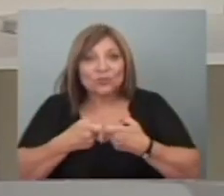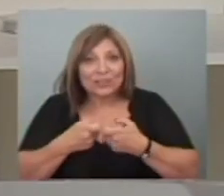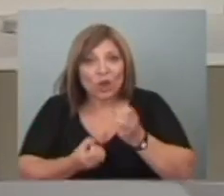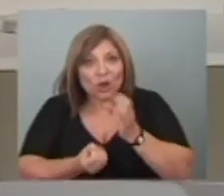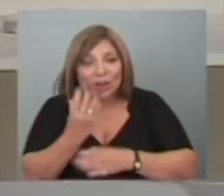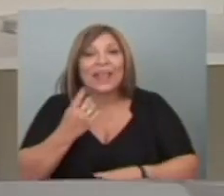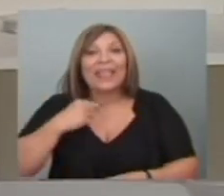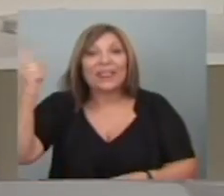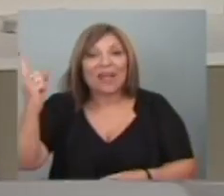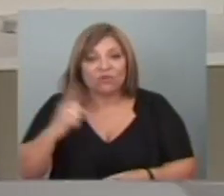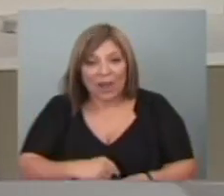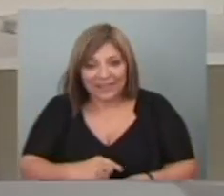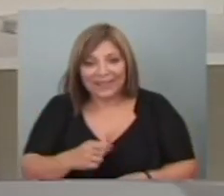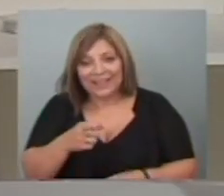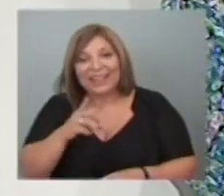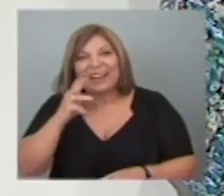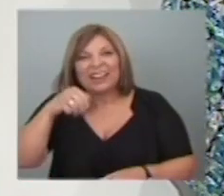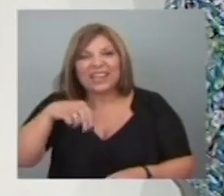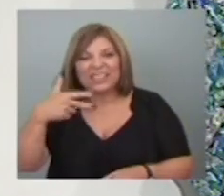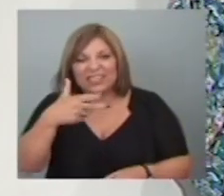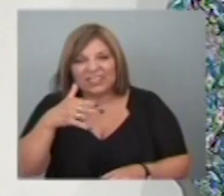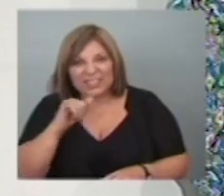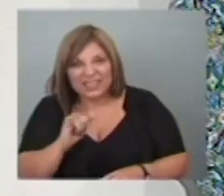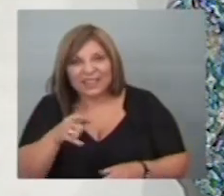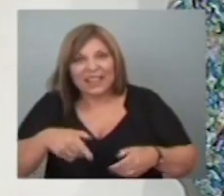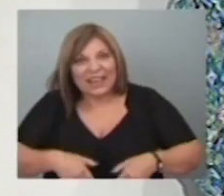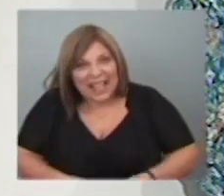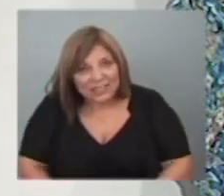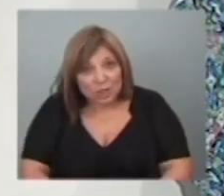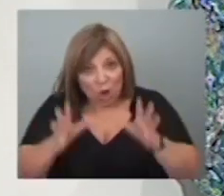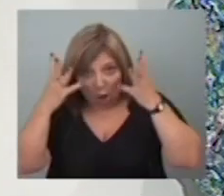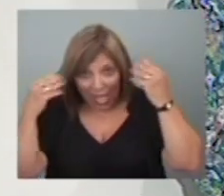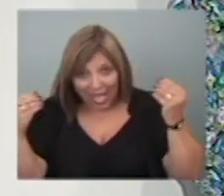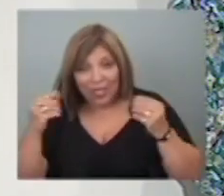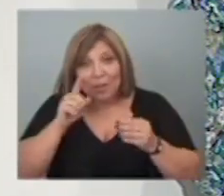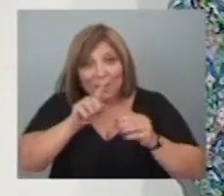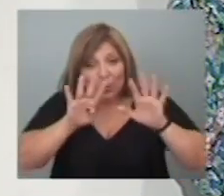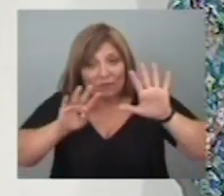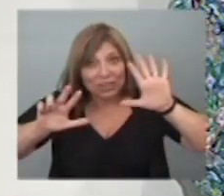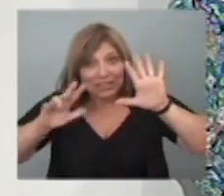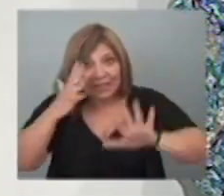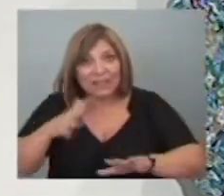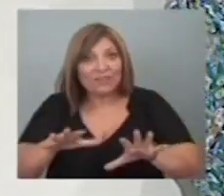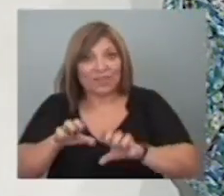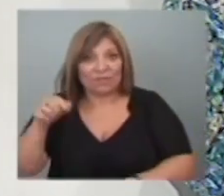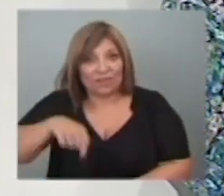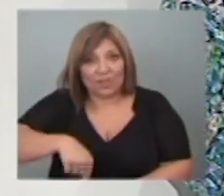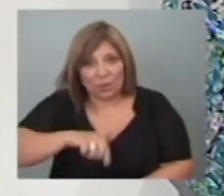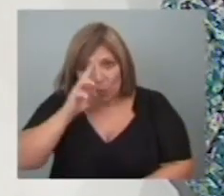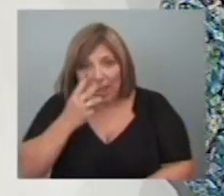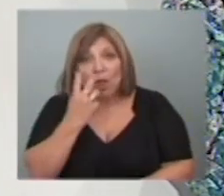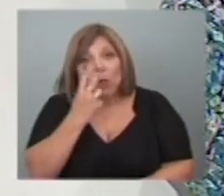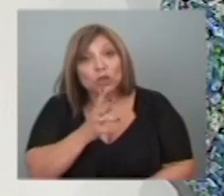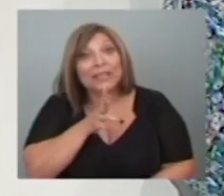Sí, exactamente. Rinche, que naciste en Holanda, desde el año 85 vivís en el Uruguay,